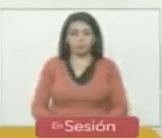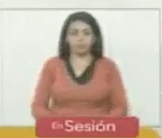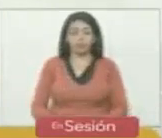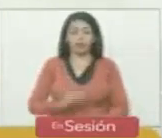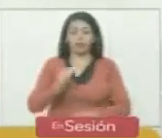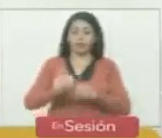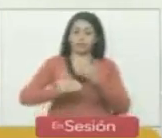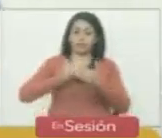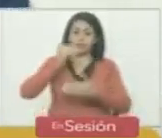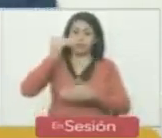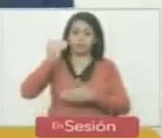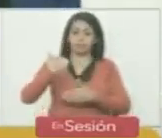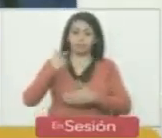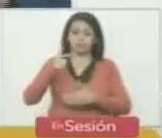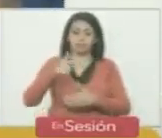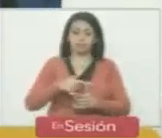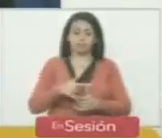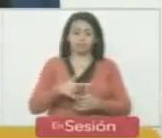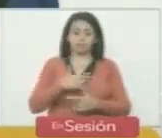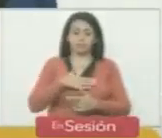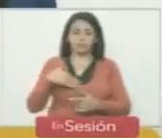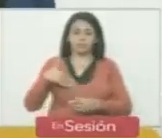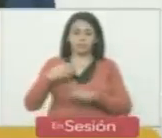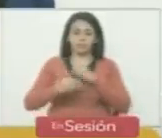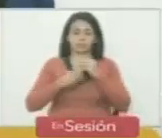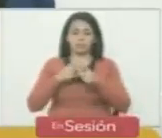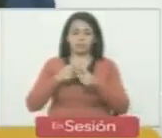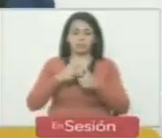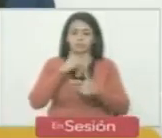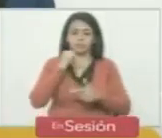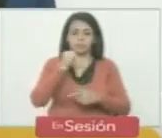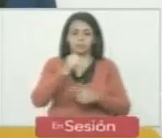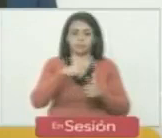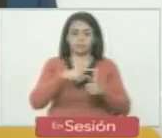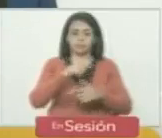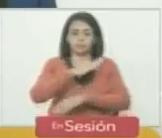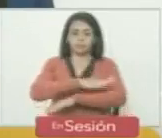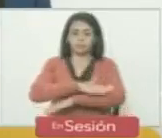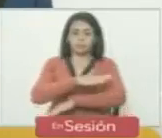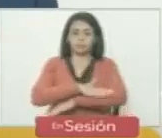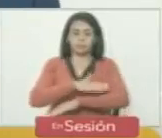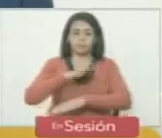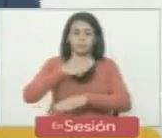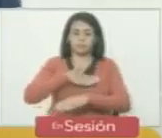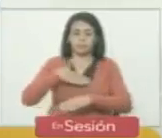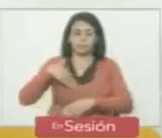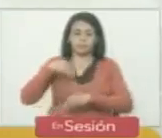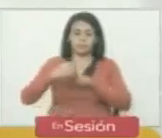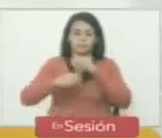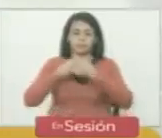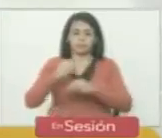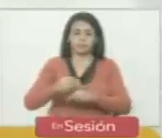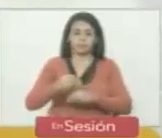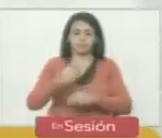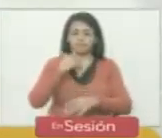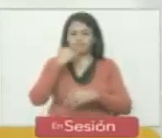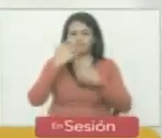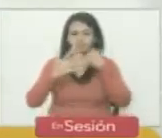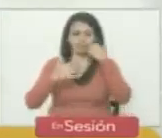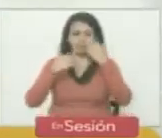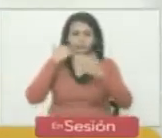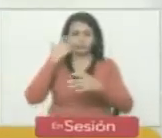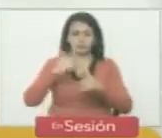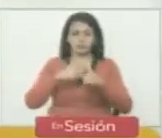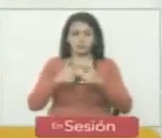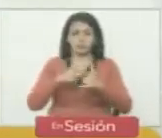Y después, el intento de asesinato moral, el intento de insulto